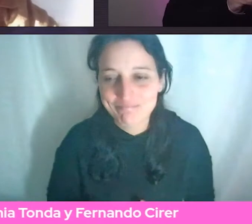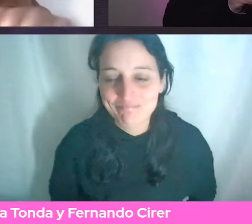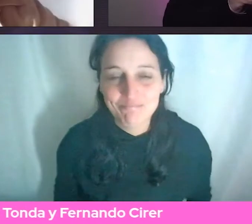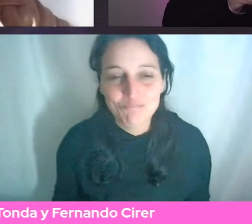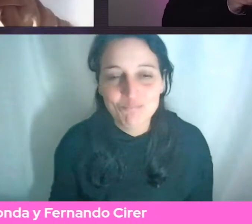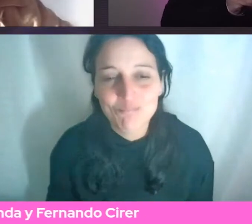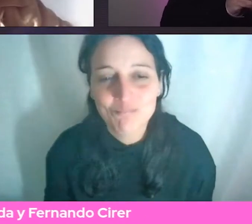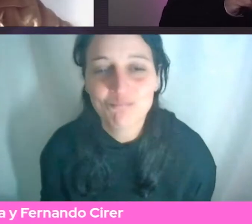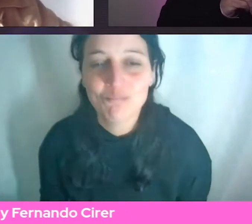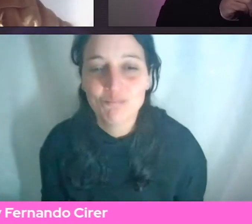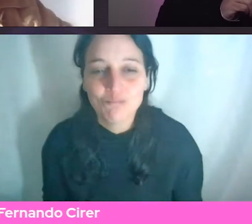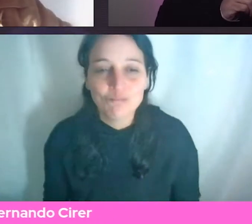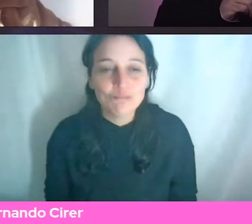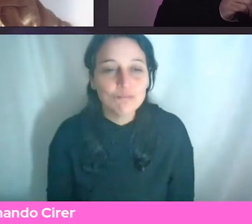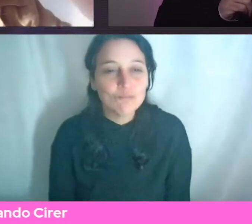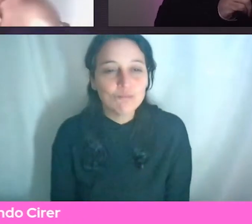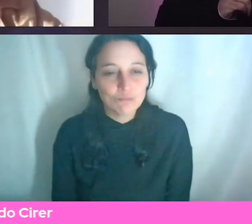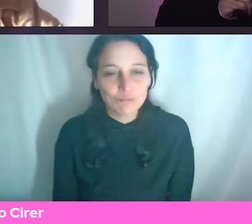se podría,